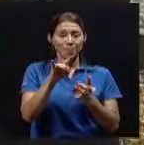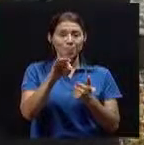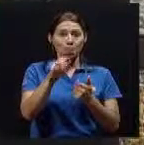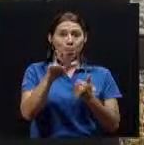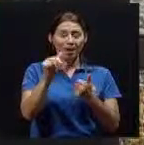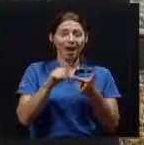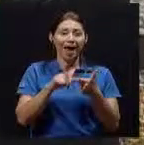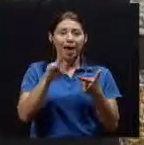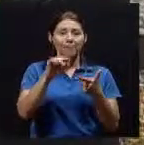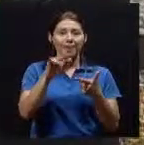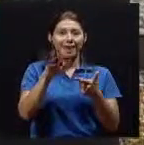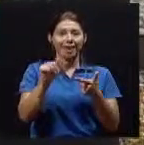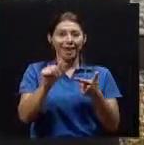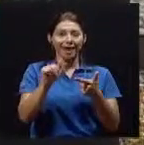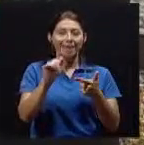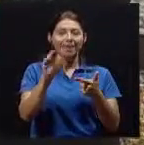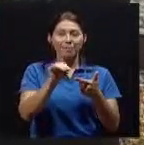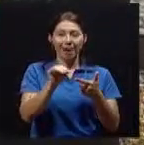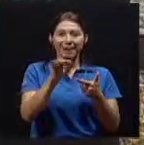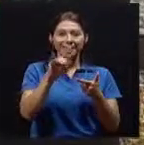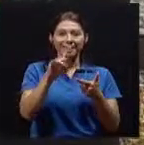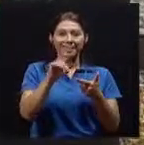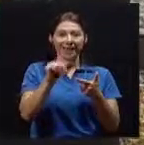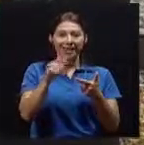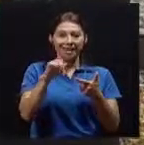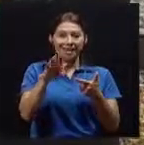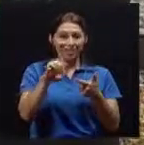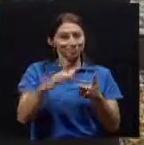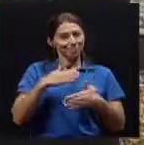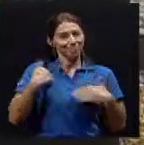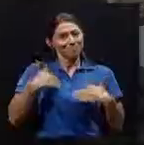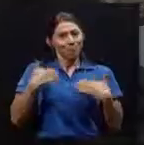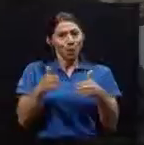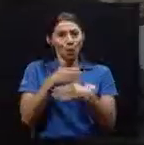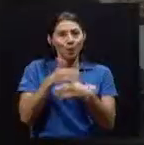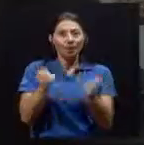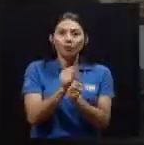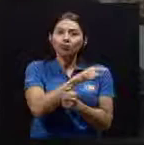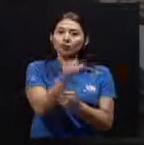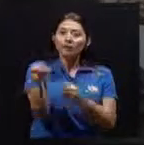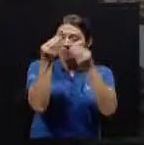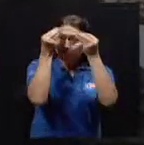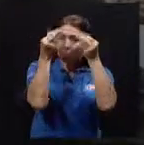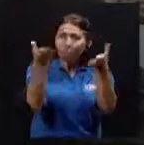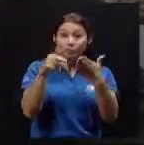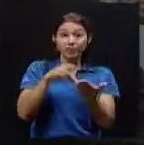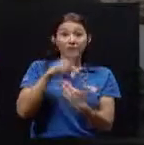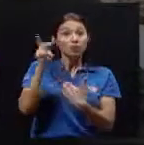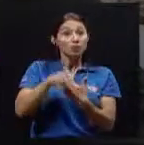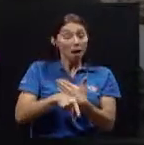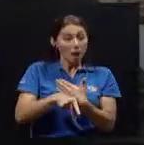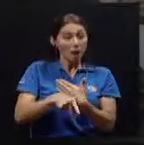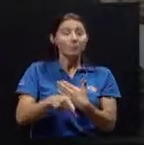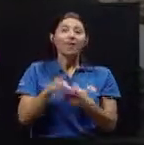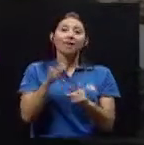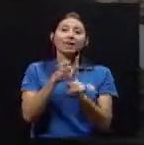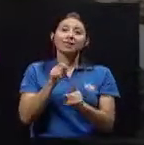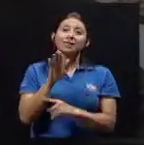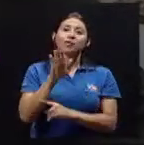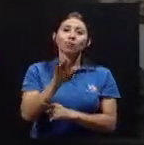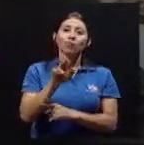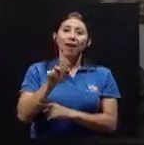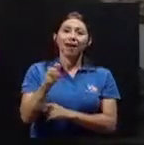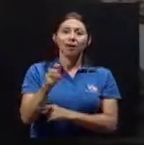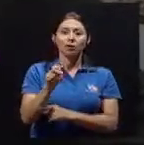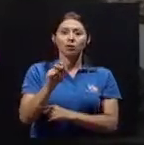y realmente que es un placer acompañarles en estos minutos de información, Seidy. Claro. Un programa que definitivamente se transmite desde su canal